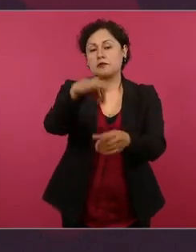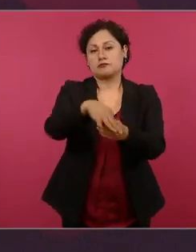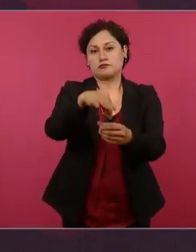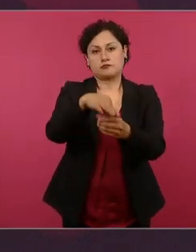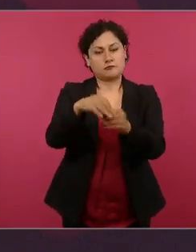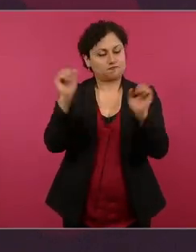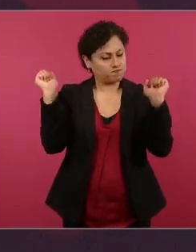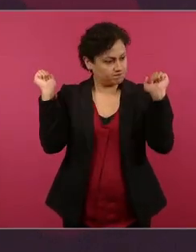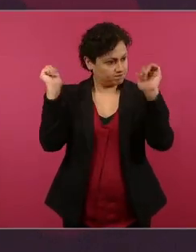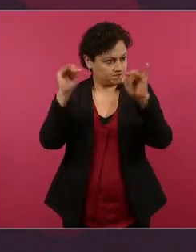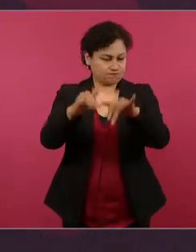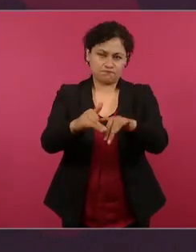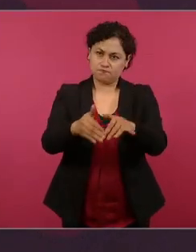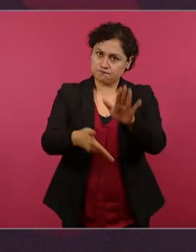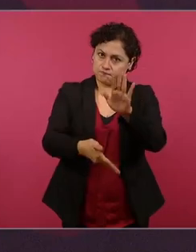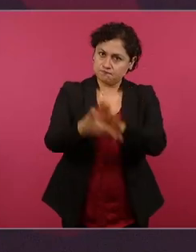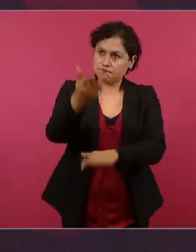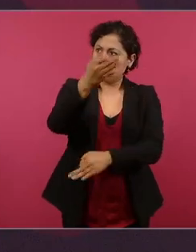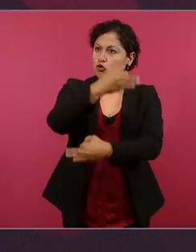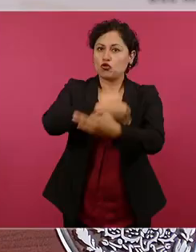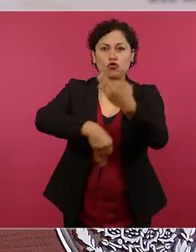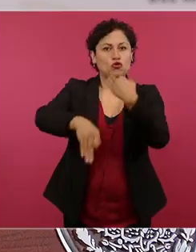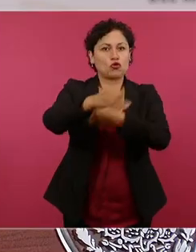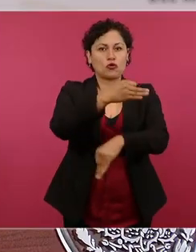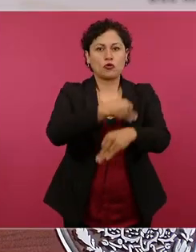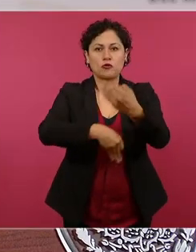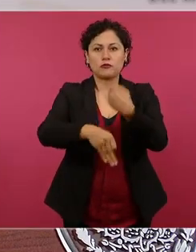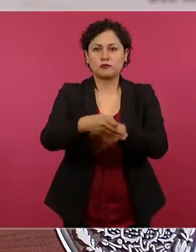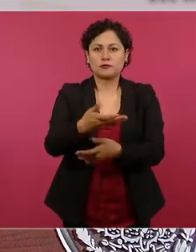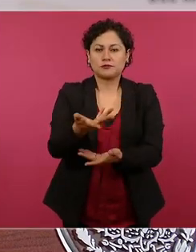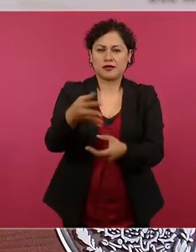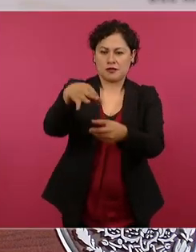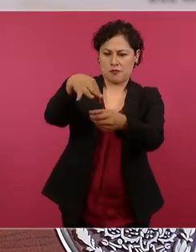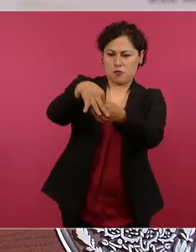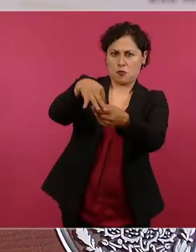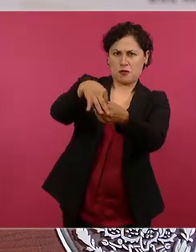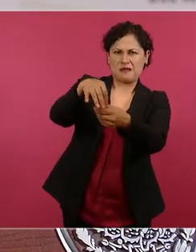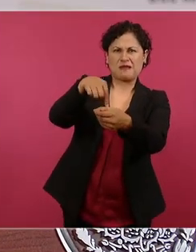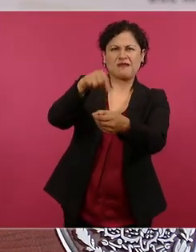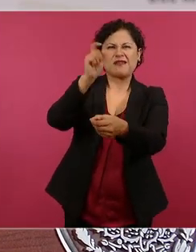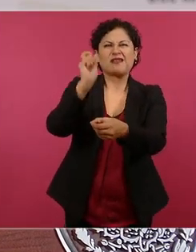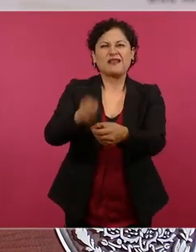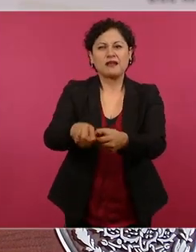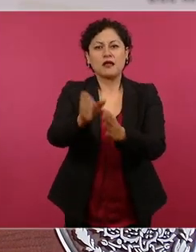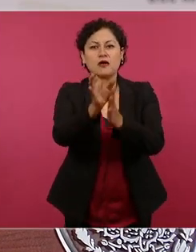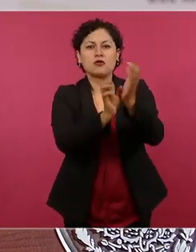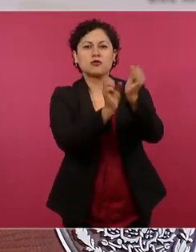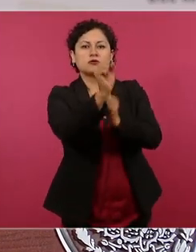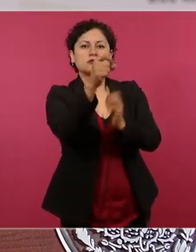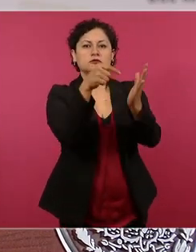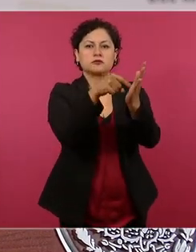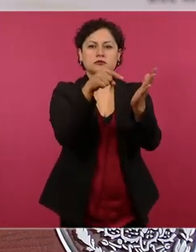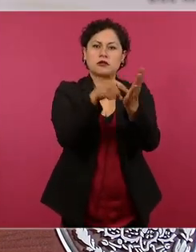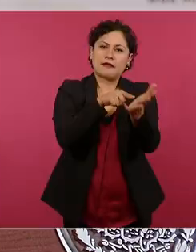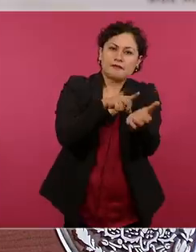Todos los ciudadanos. Es un derecho constitucional. Hay que ejercerlo.